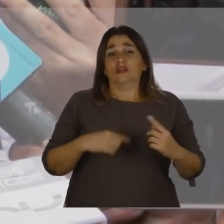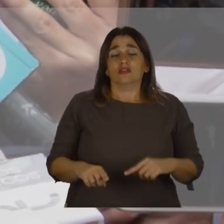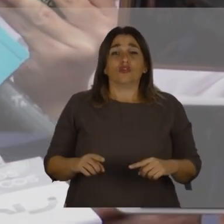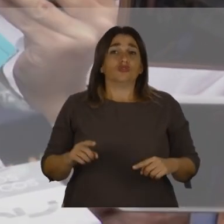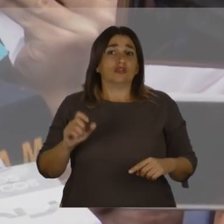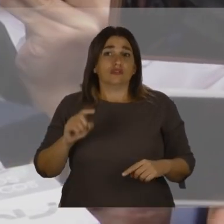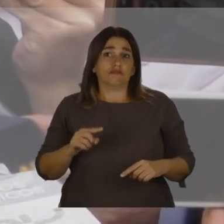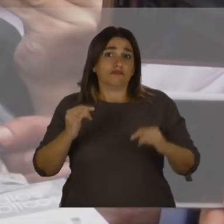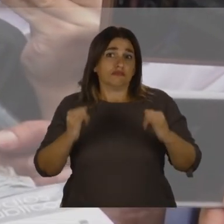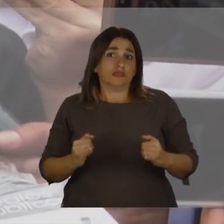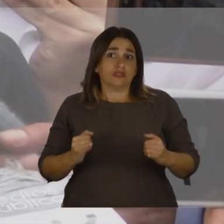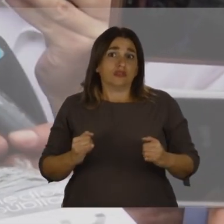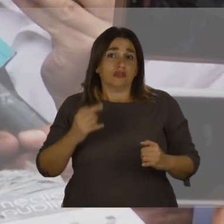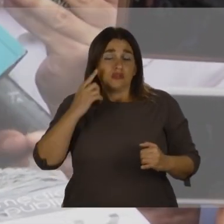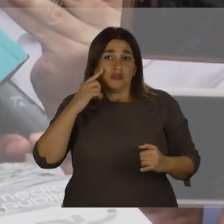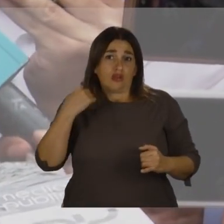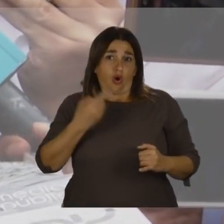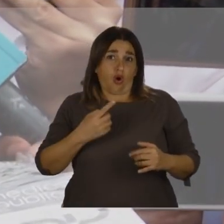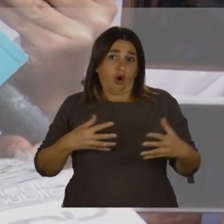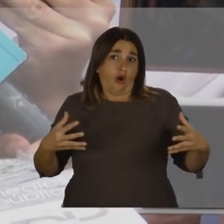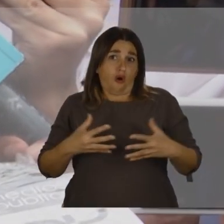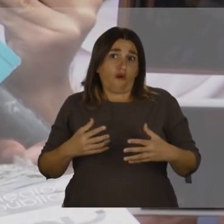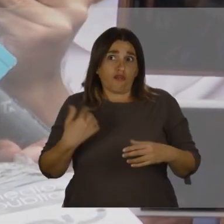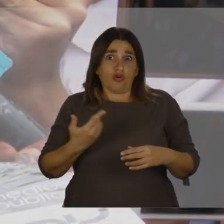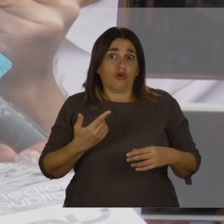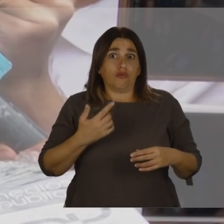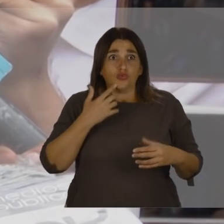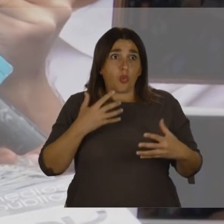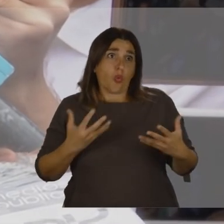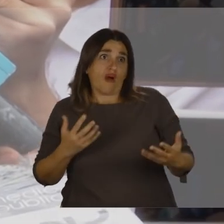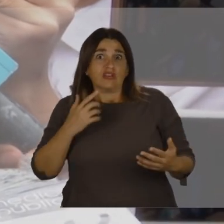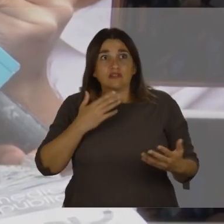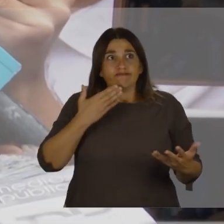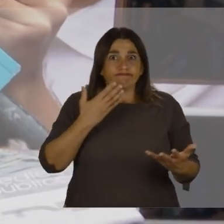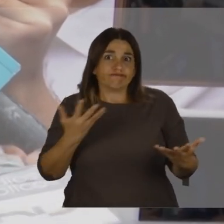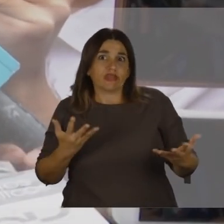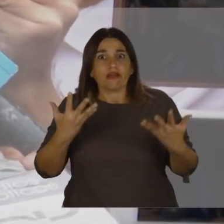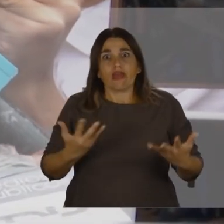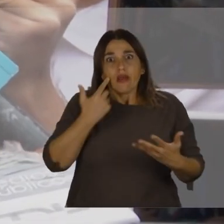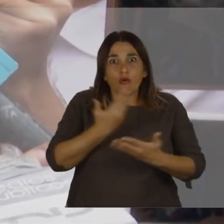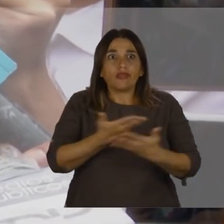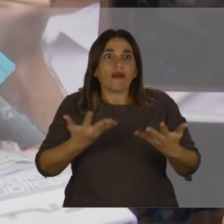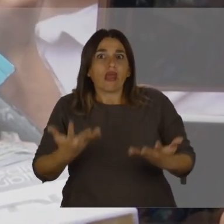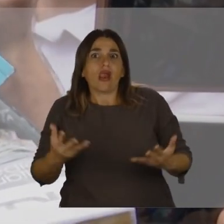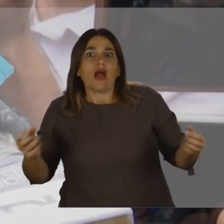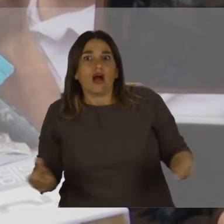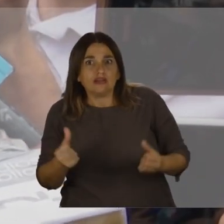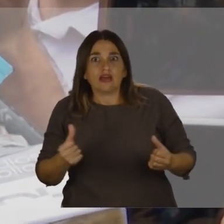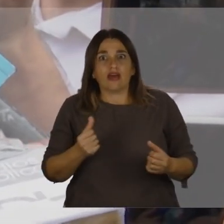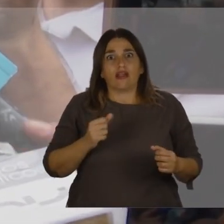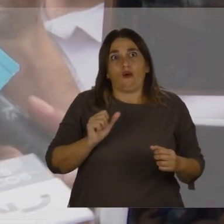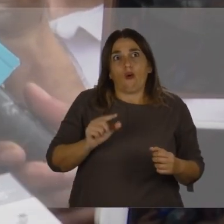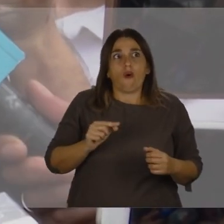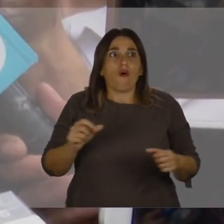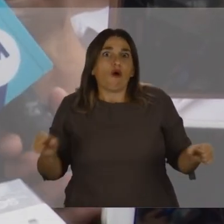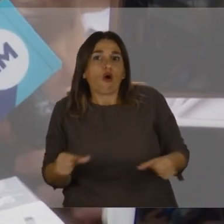no era el Partido Colorado, y obviamente que a veces es uno queda ahí a mitad camino y tiene intenciones de marcar perfiles y tiene